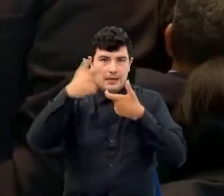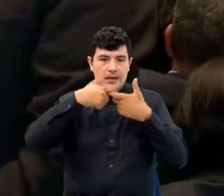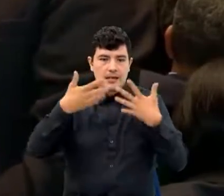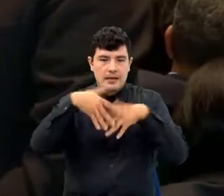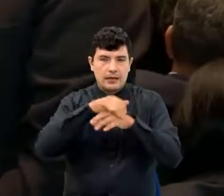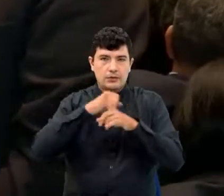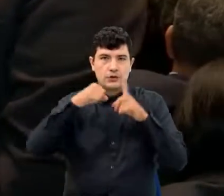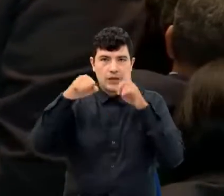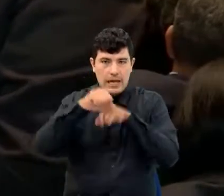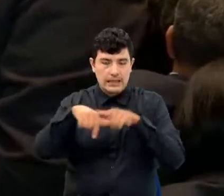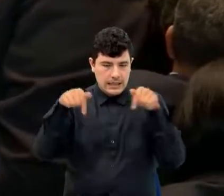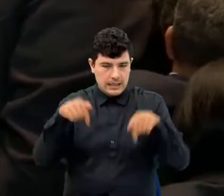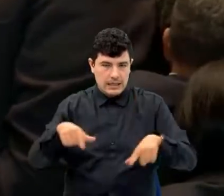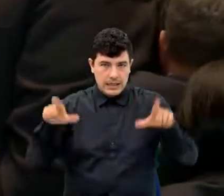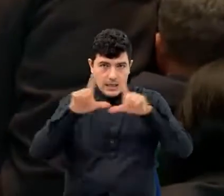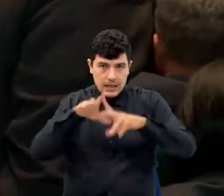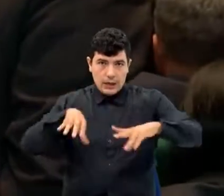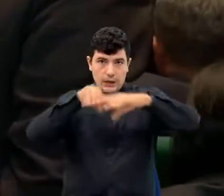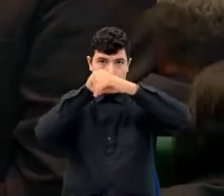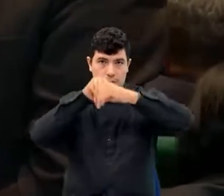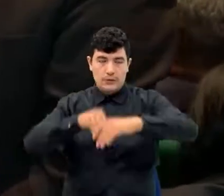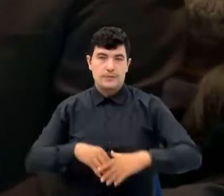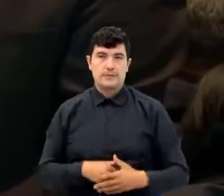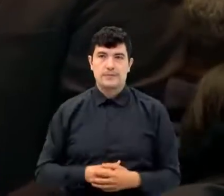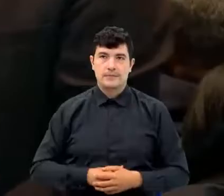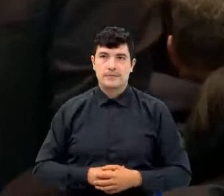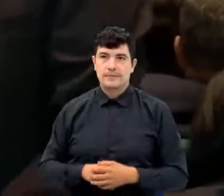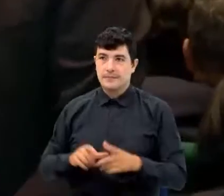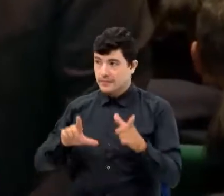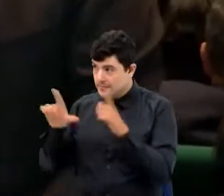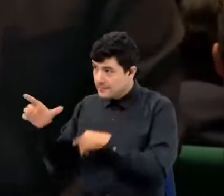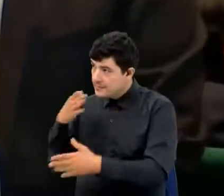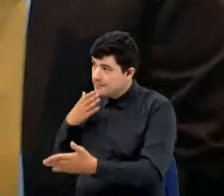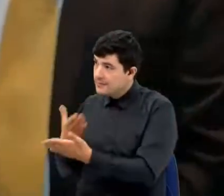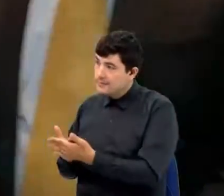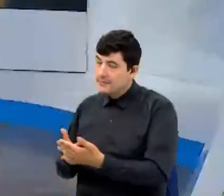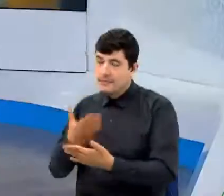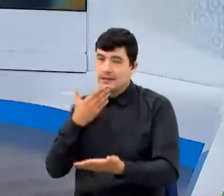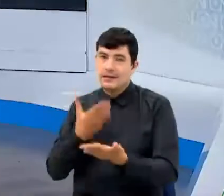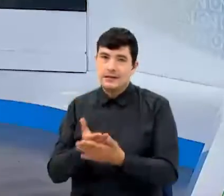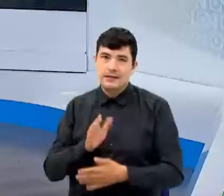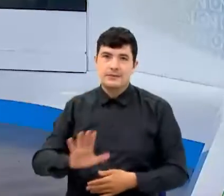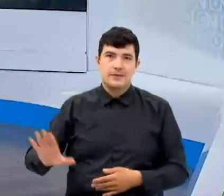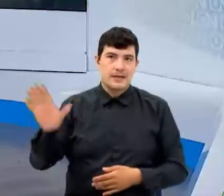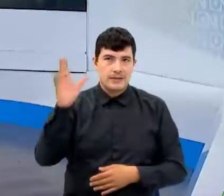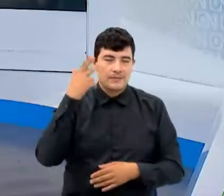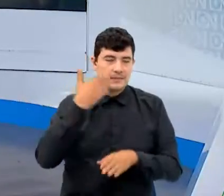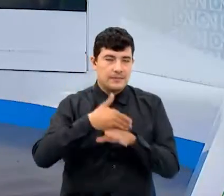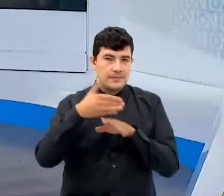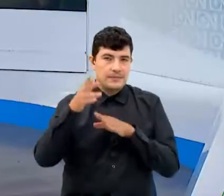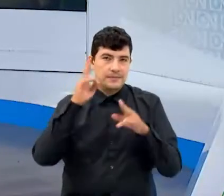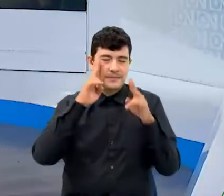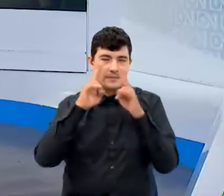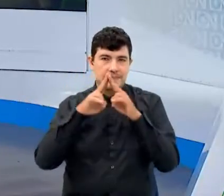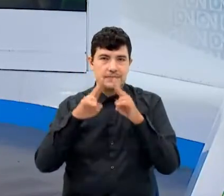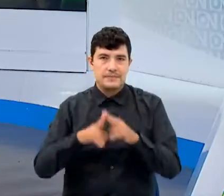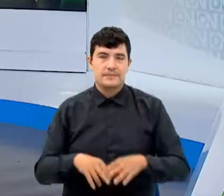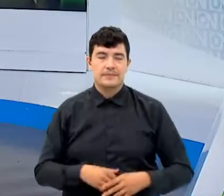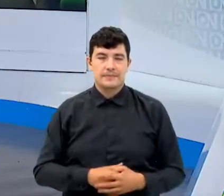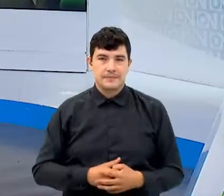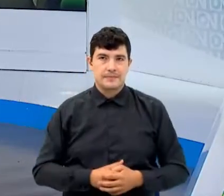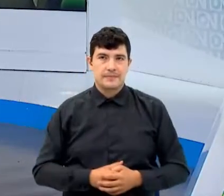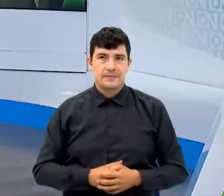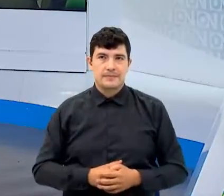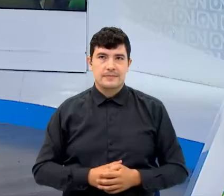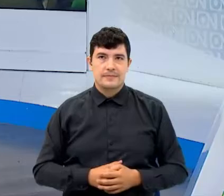cómo avanza este importante evento desde acá, desde Bogotá. Listo, muchas gracias a ustedes. A ustedes, televidentes, más adelante nos vemos para informarles, como acabamos de